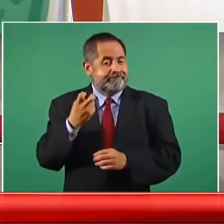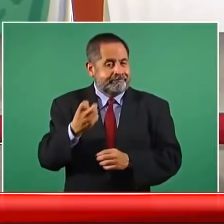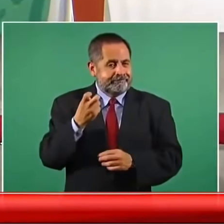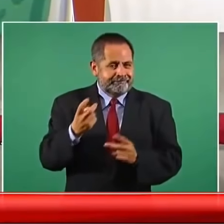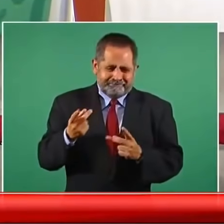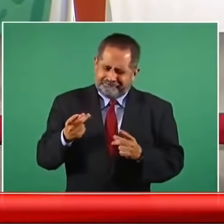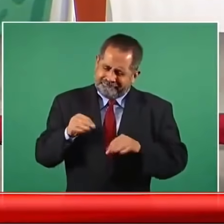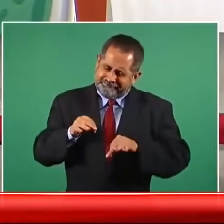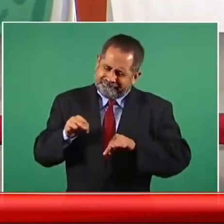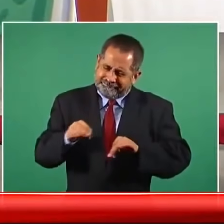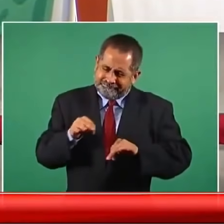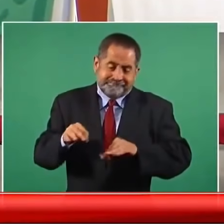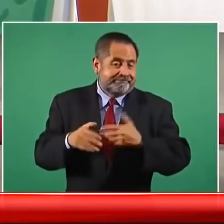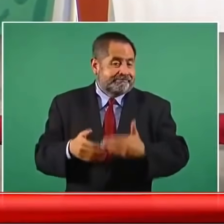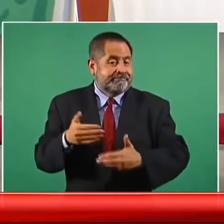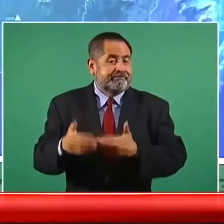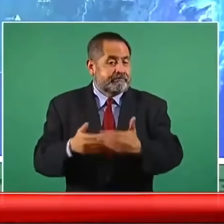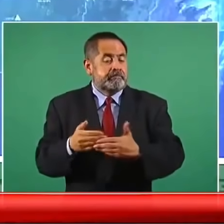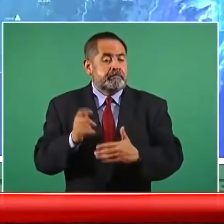trabajando